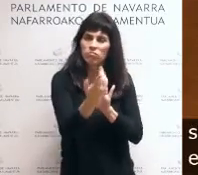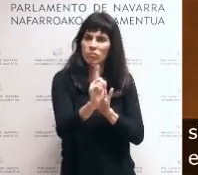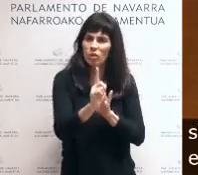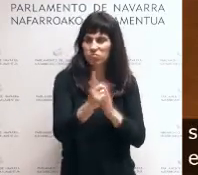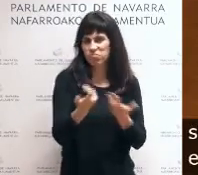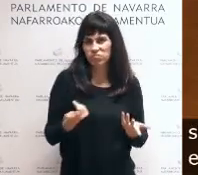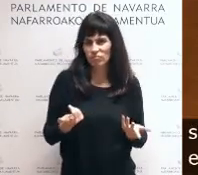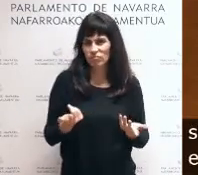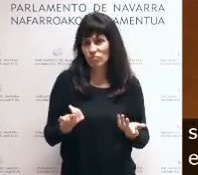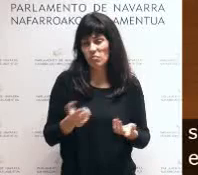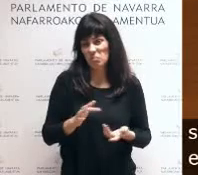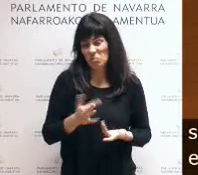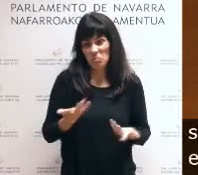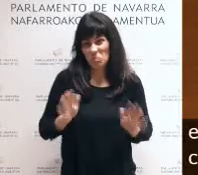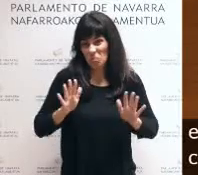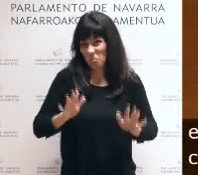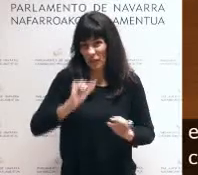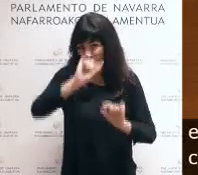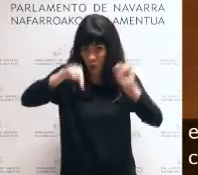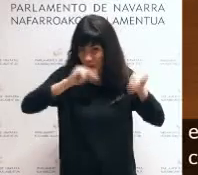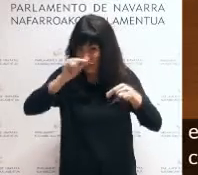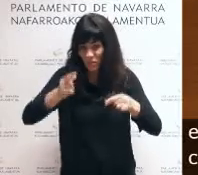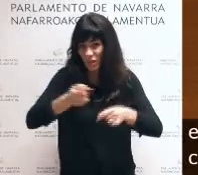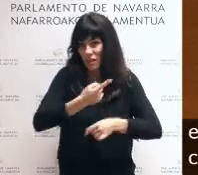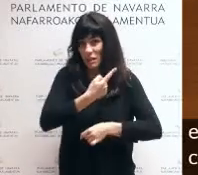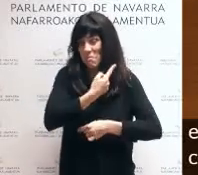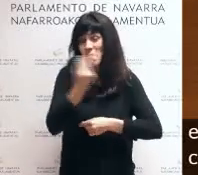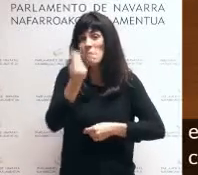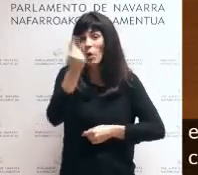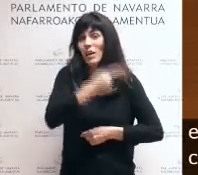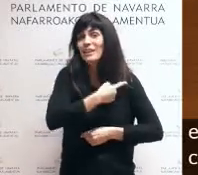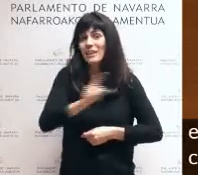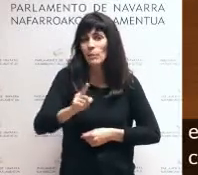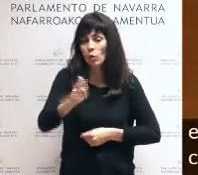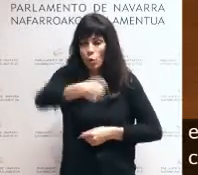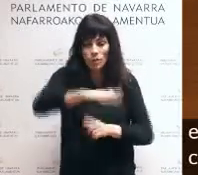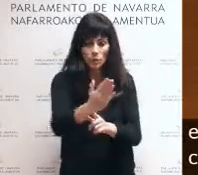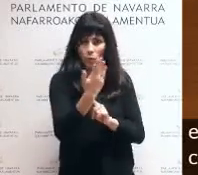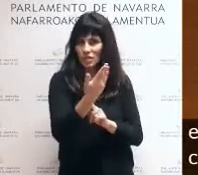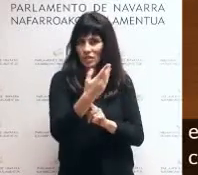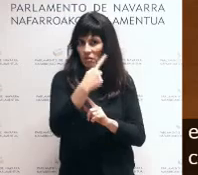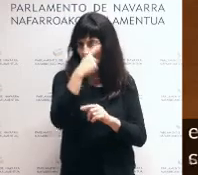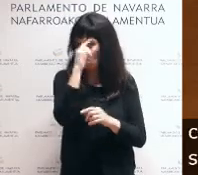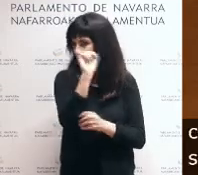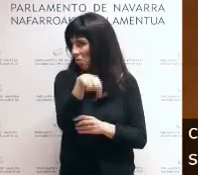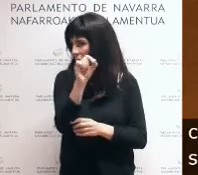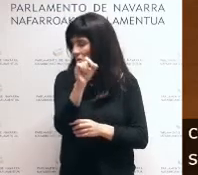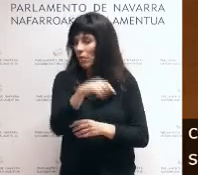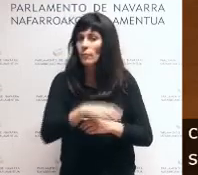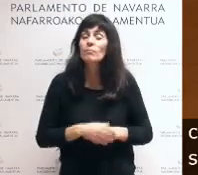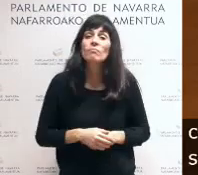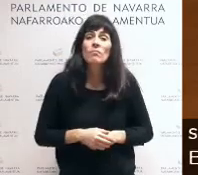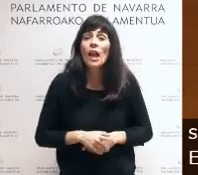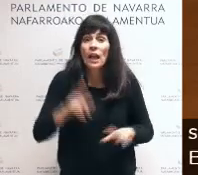Y ni aún así han tenido la decencia de considerar una sola de nuestras propuestas. En definitiva, los